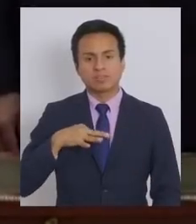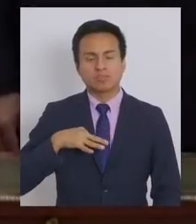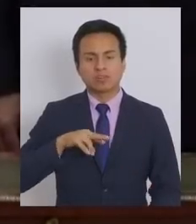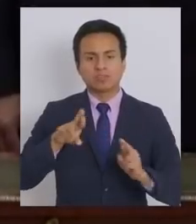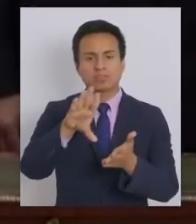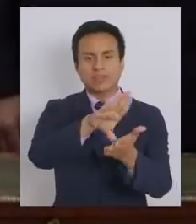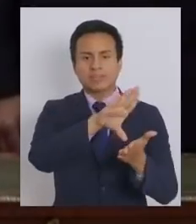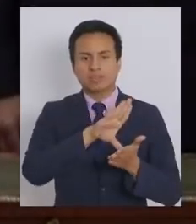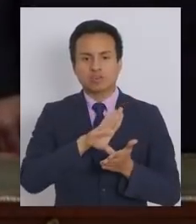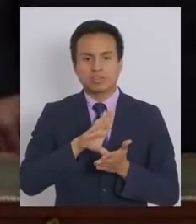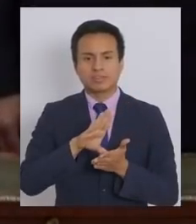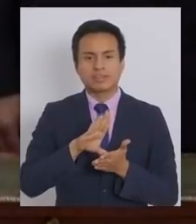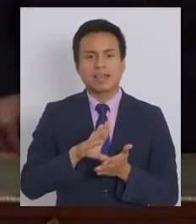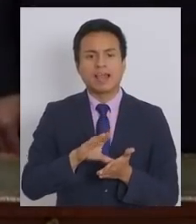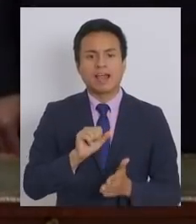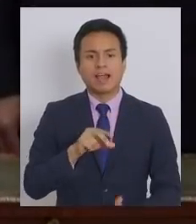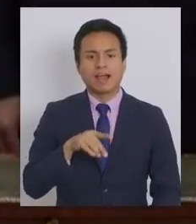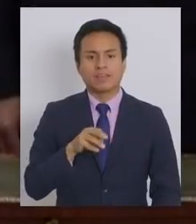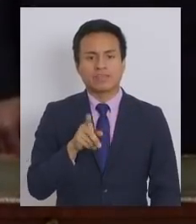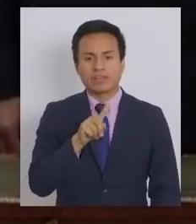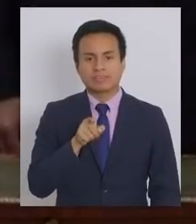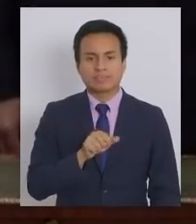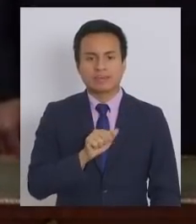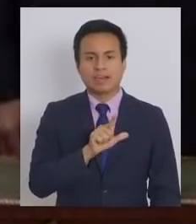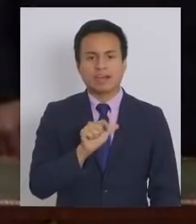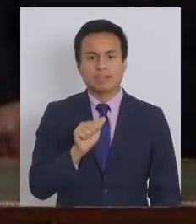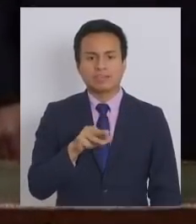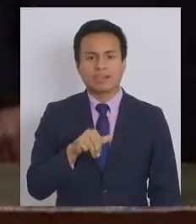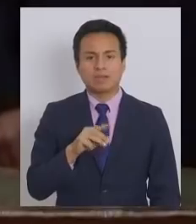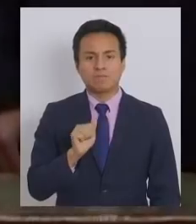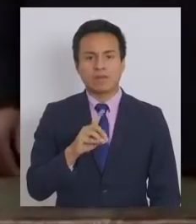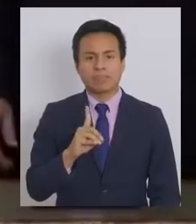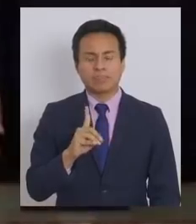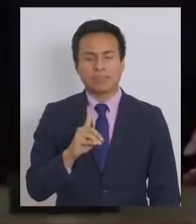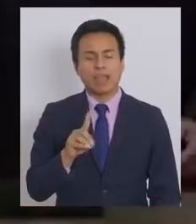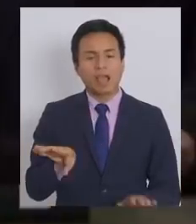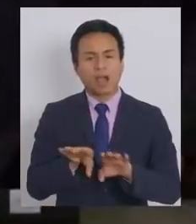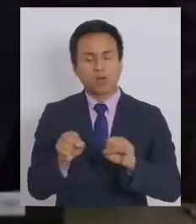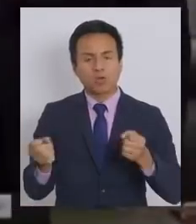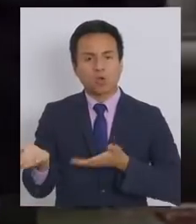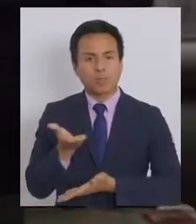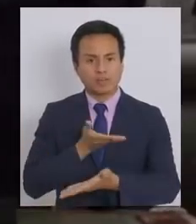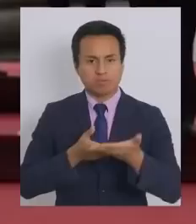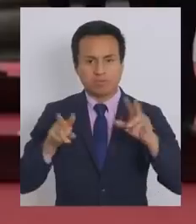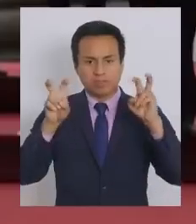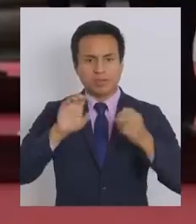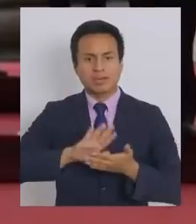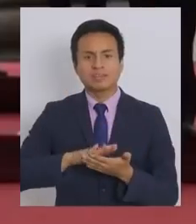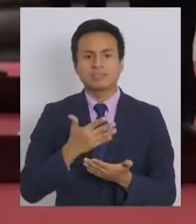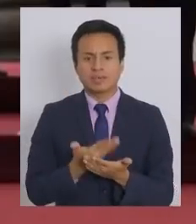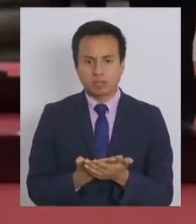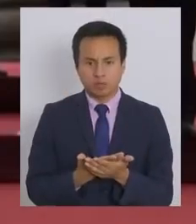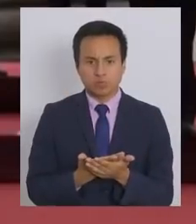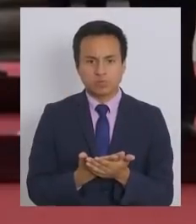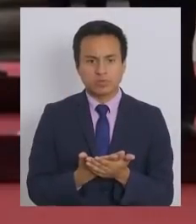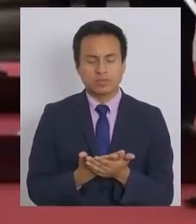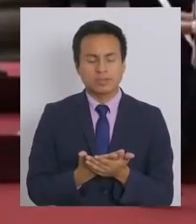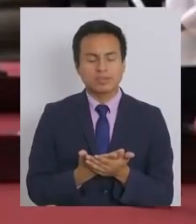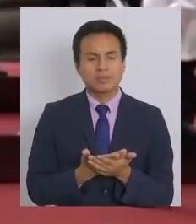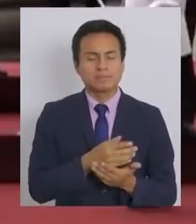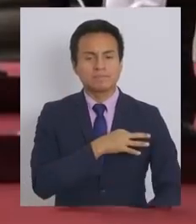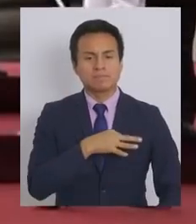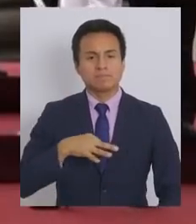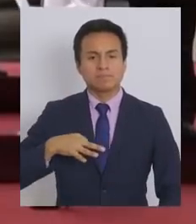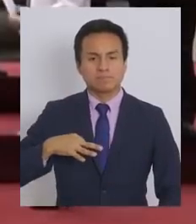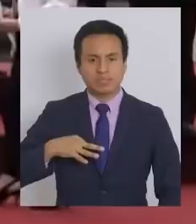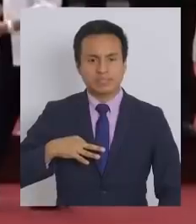Relaciones Exteriores, señor Andrés Alamán. Acuerdo de cooperación en materia de salud entre los